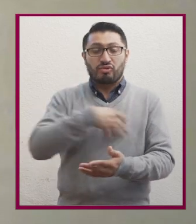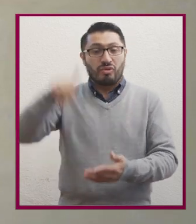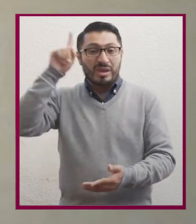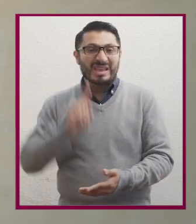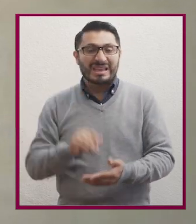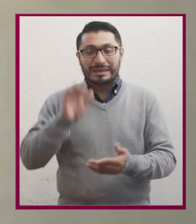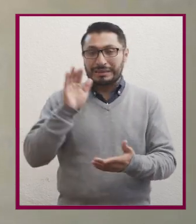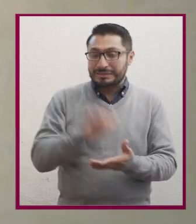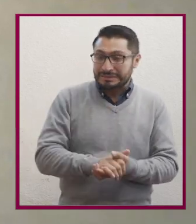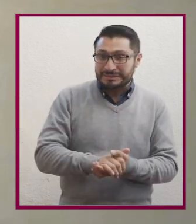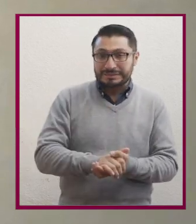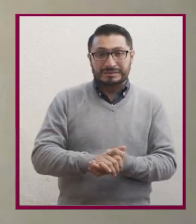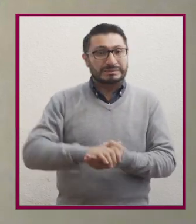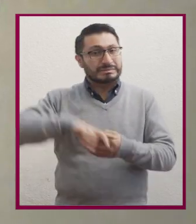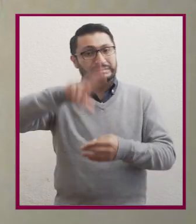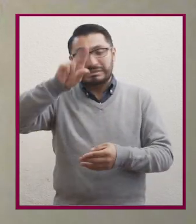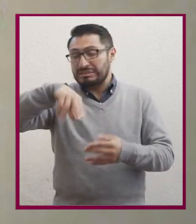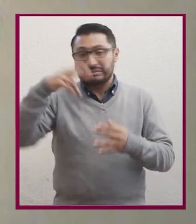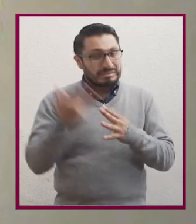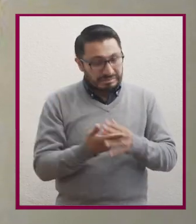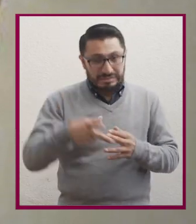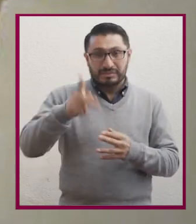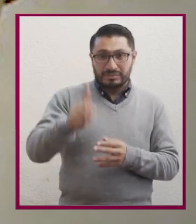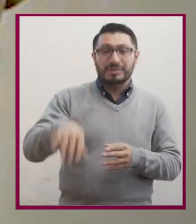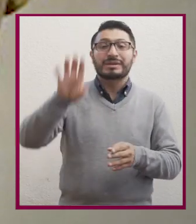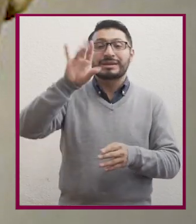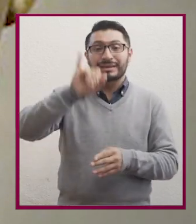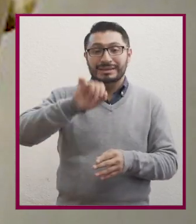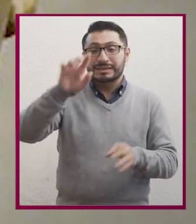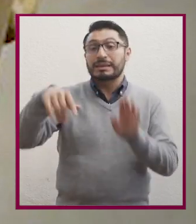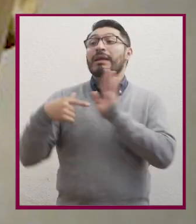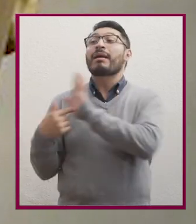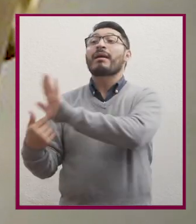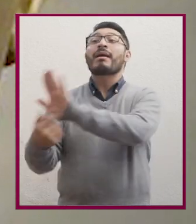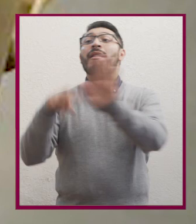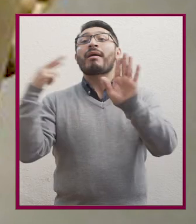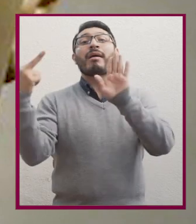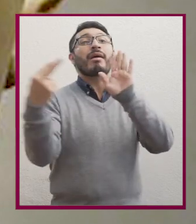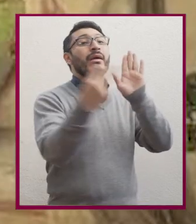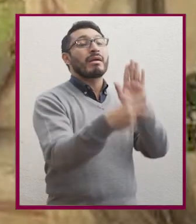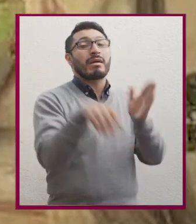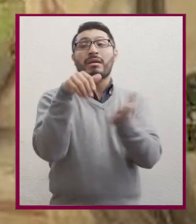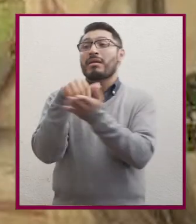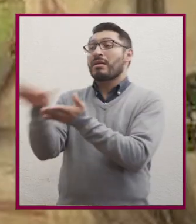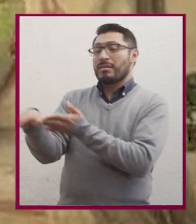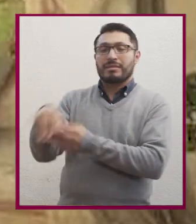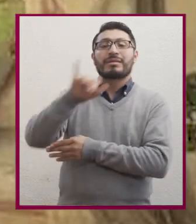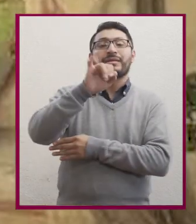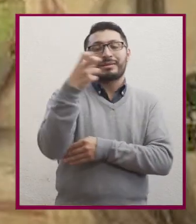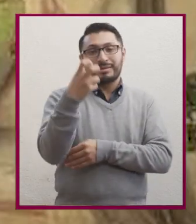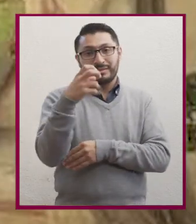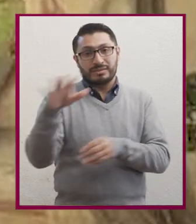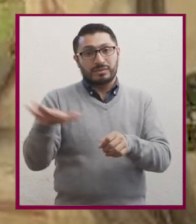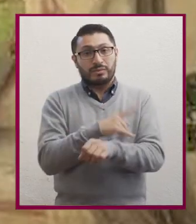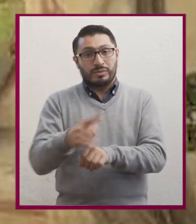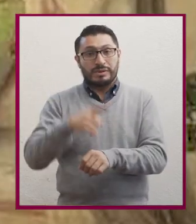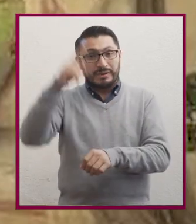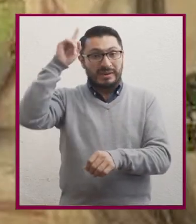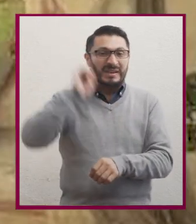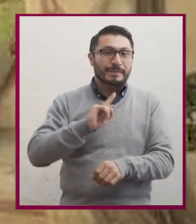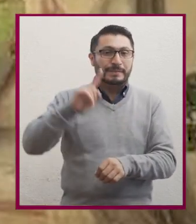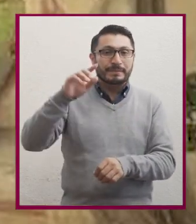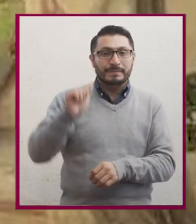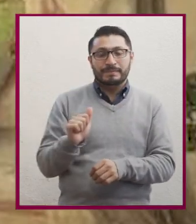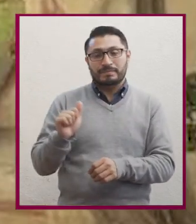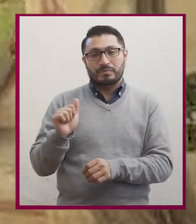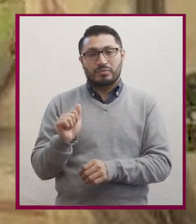Filia. No le dio muerte, pero sí la exhibió públicamente y la exilió. Claro que lo anterior regía para las